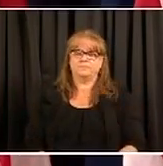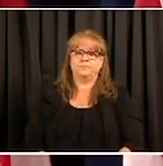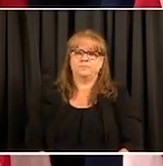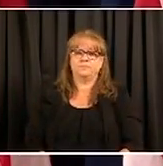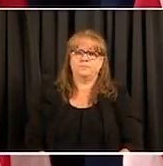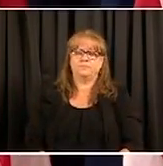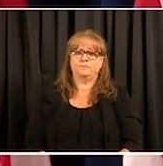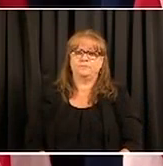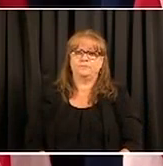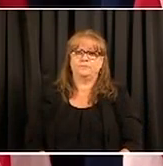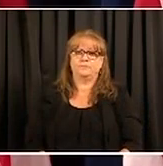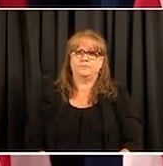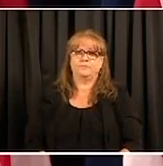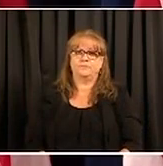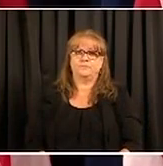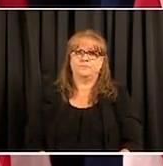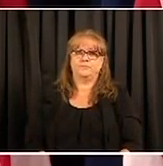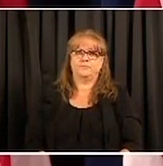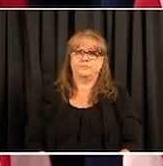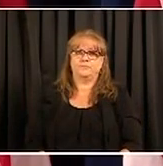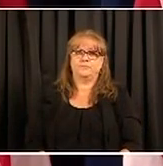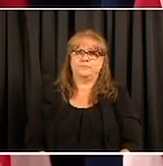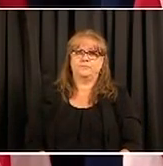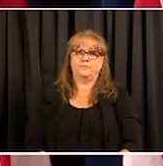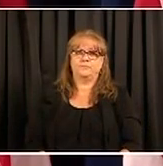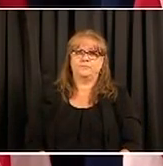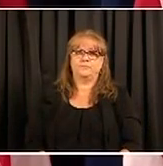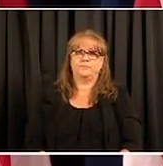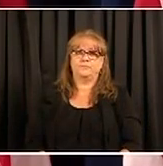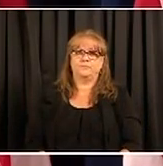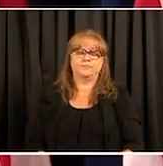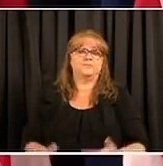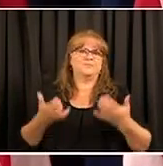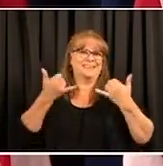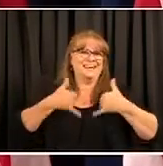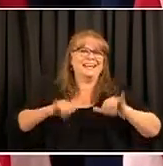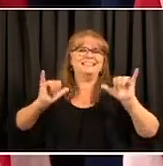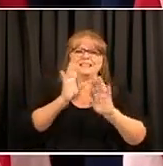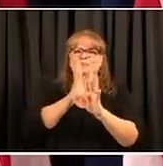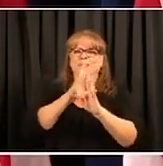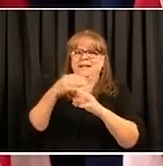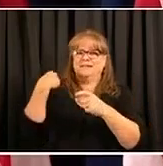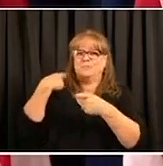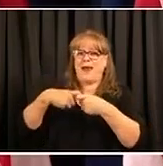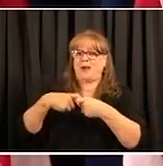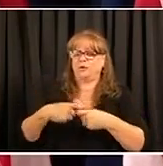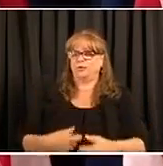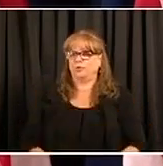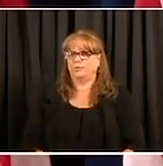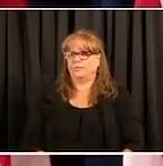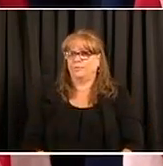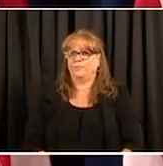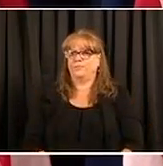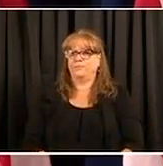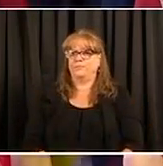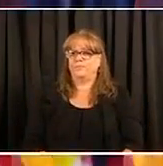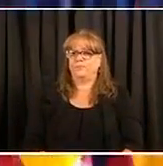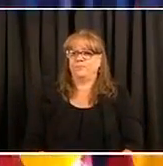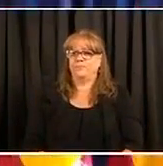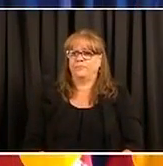más importante que siempre tener distancia a más que un metro cuando está posible.